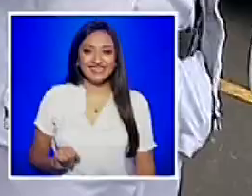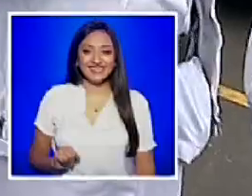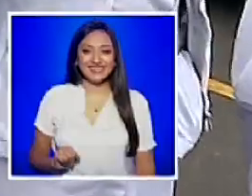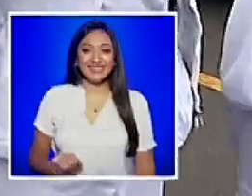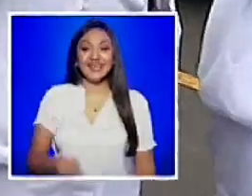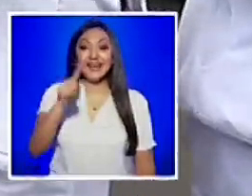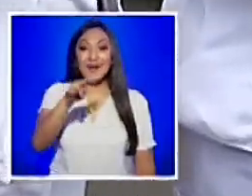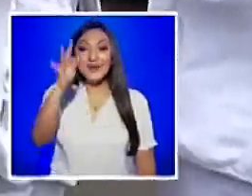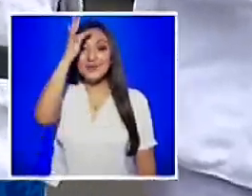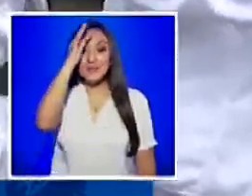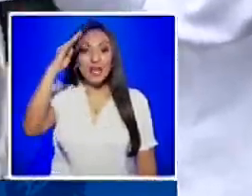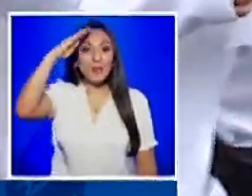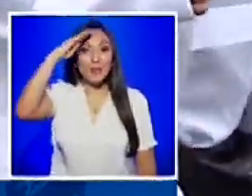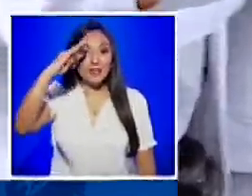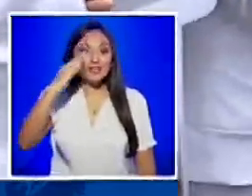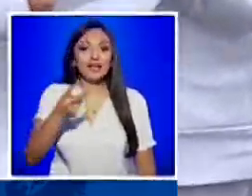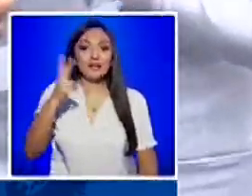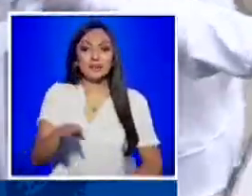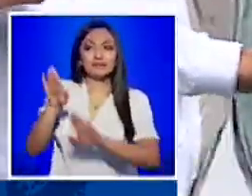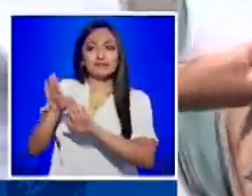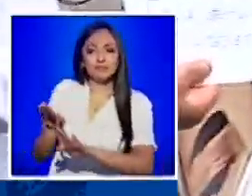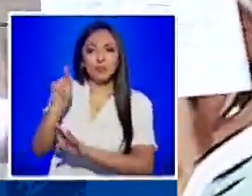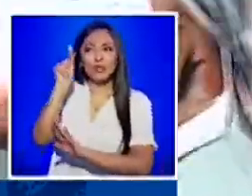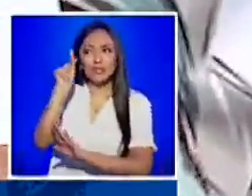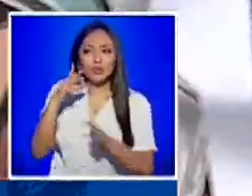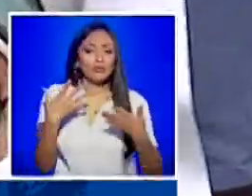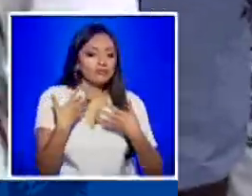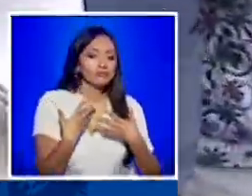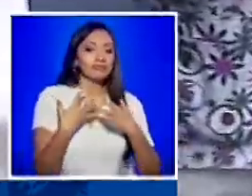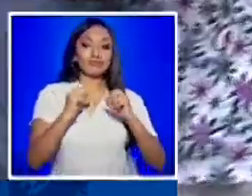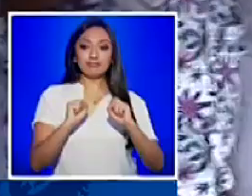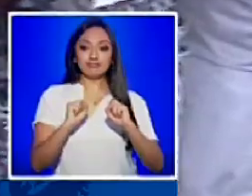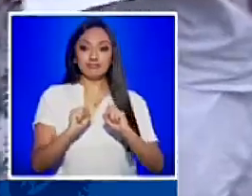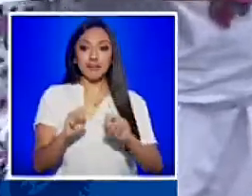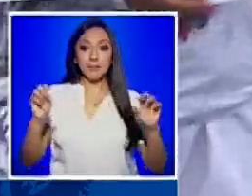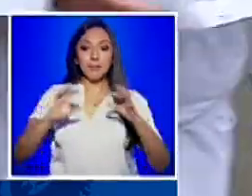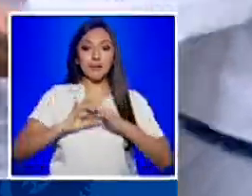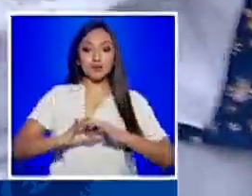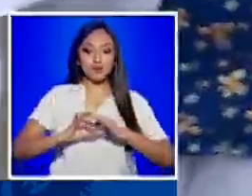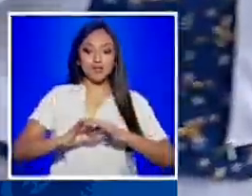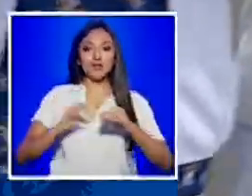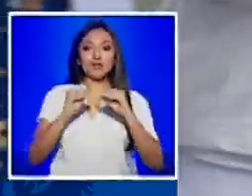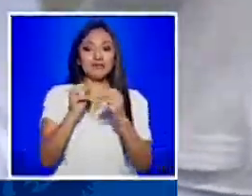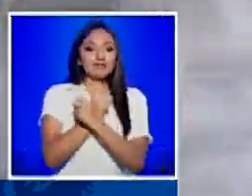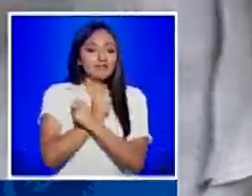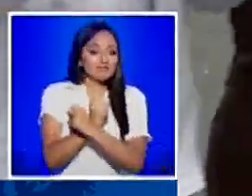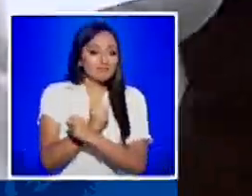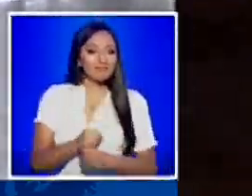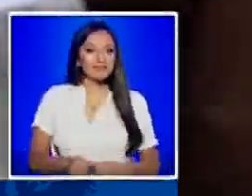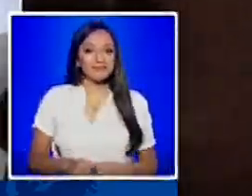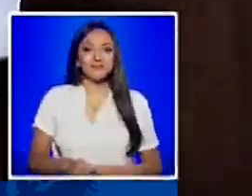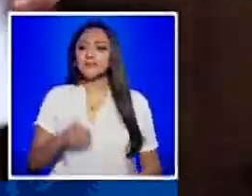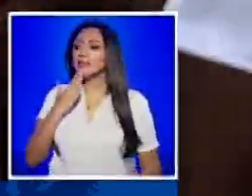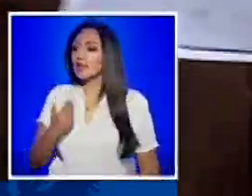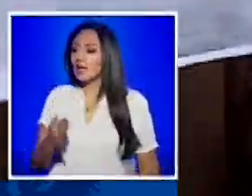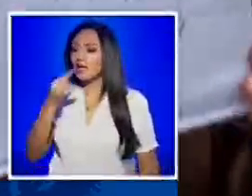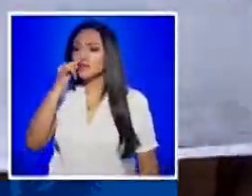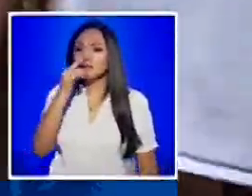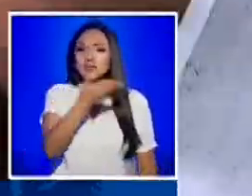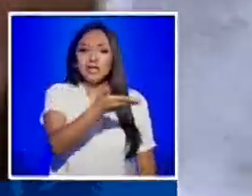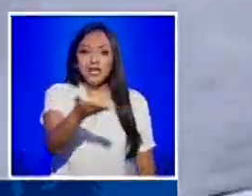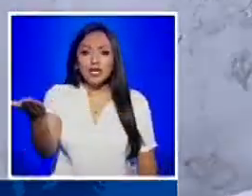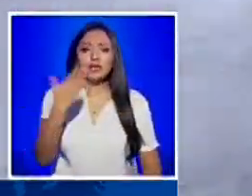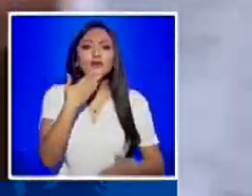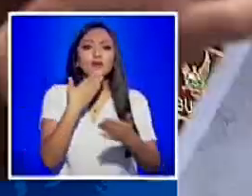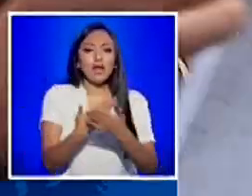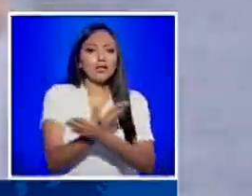En el hospital de la policía hicieron un alto para recobrar fuerzas, sentirse unidos y queridos. Gracias, niños, y a través de ellos,